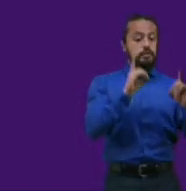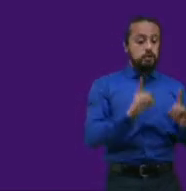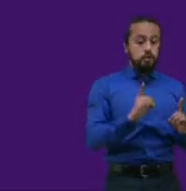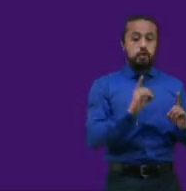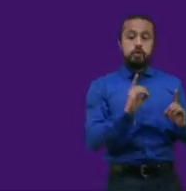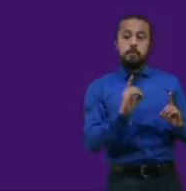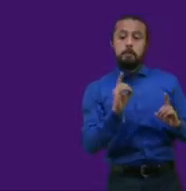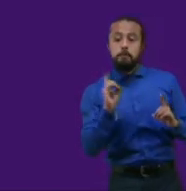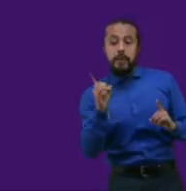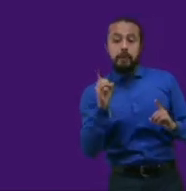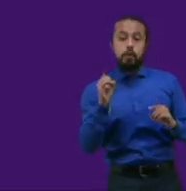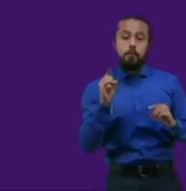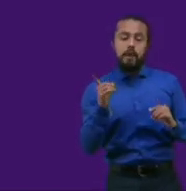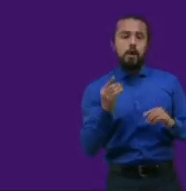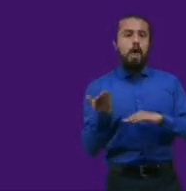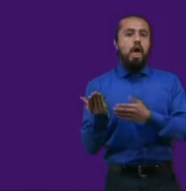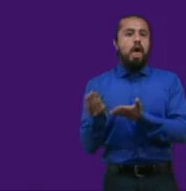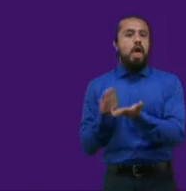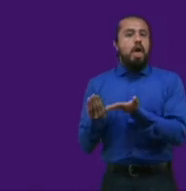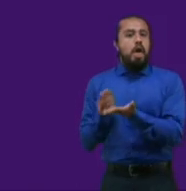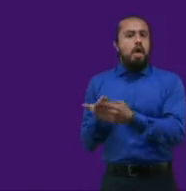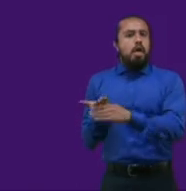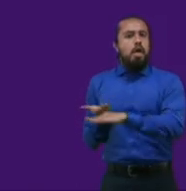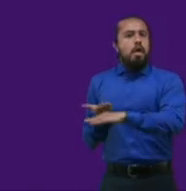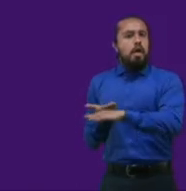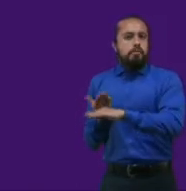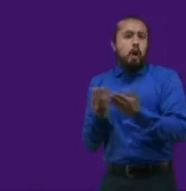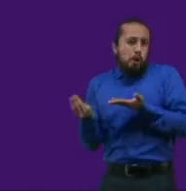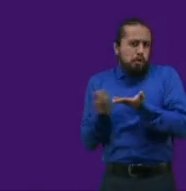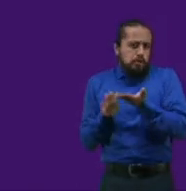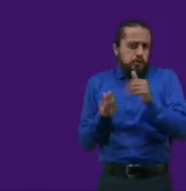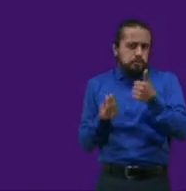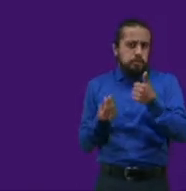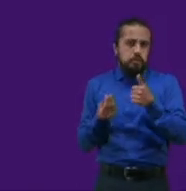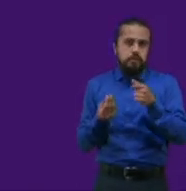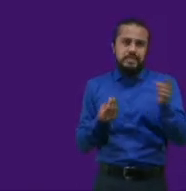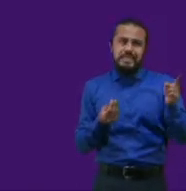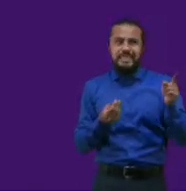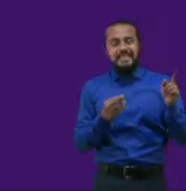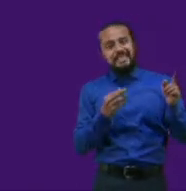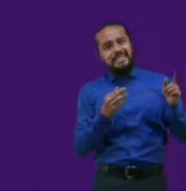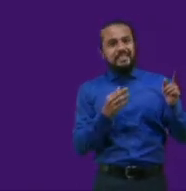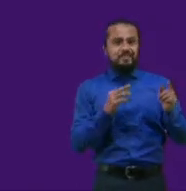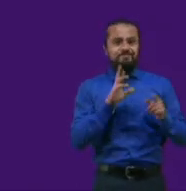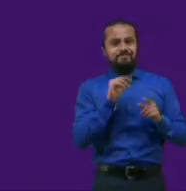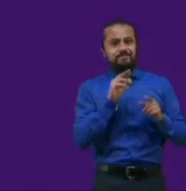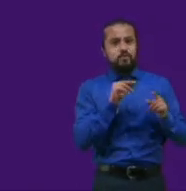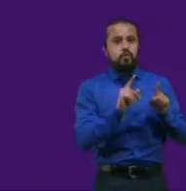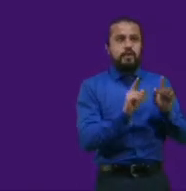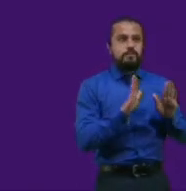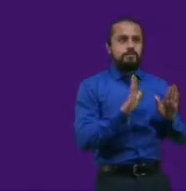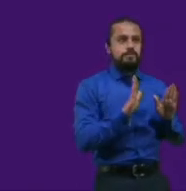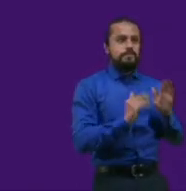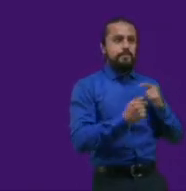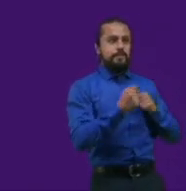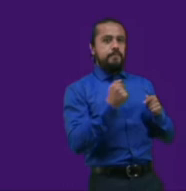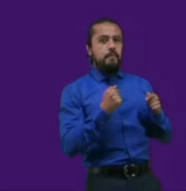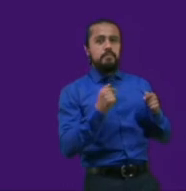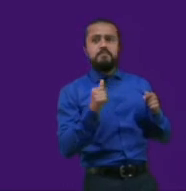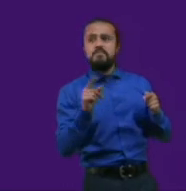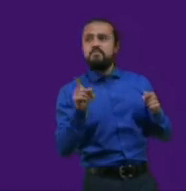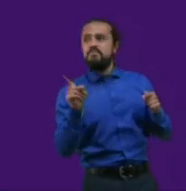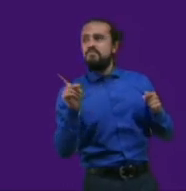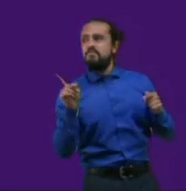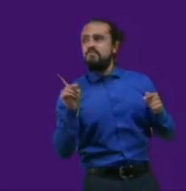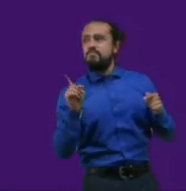si algo sale mal, etcétera, etcétera, eso es un red flag para decir, hombre, tengo alguna otra opción. Si no tengo ninguna otra opción y es de vida